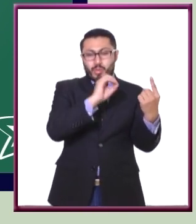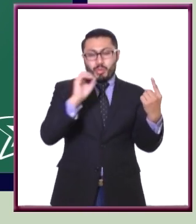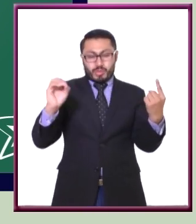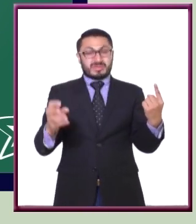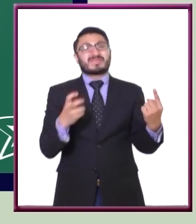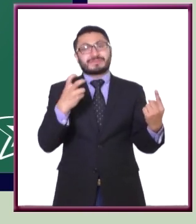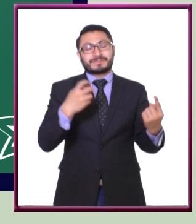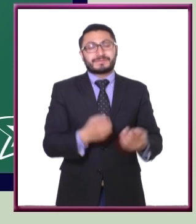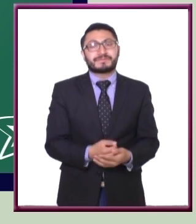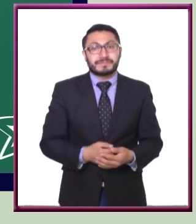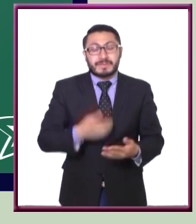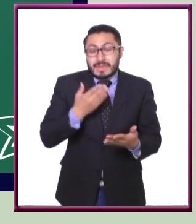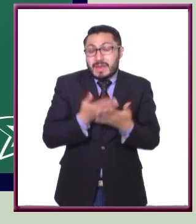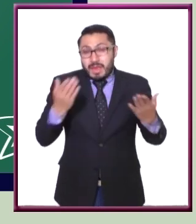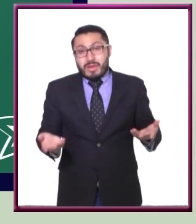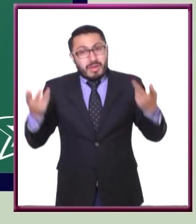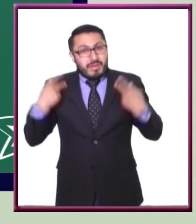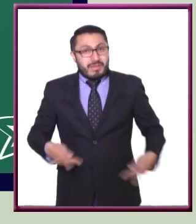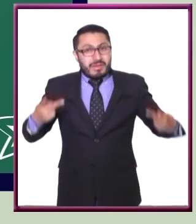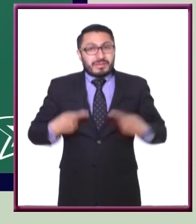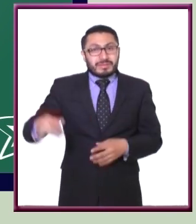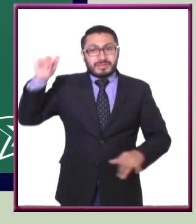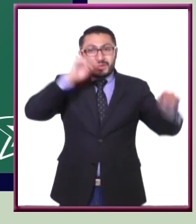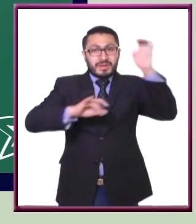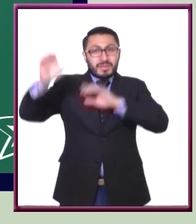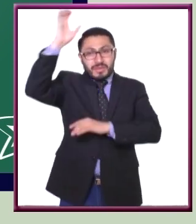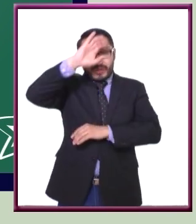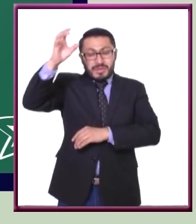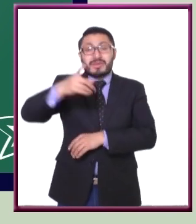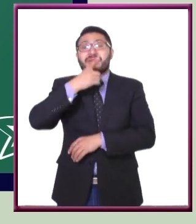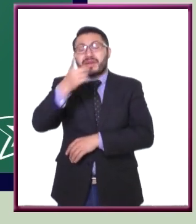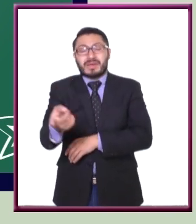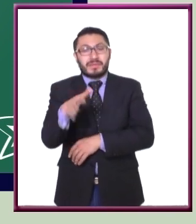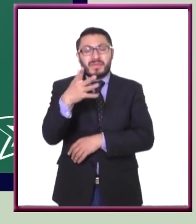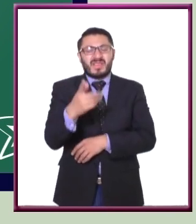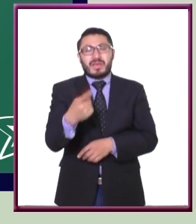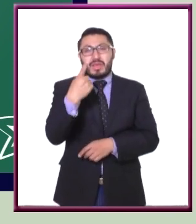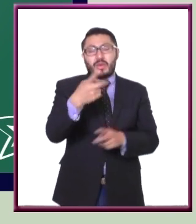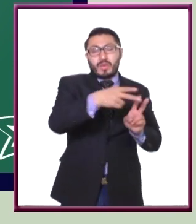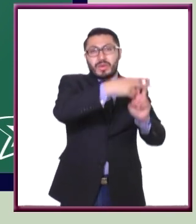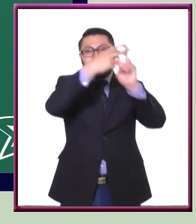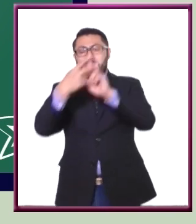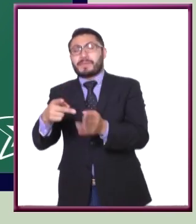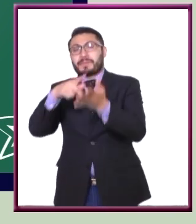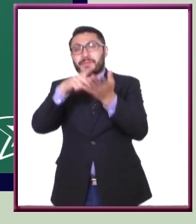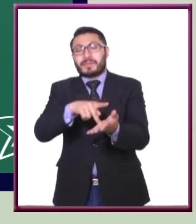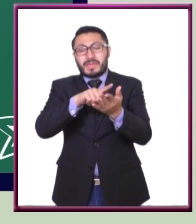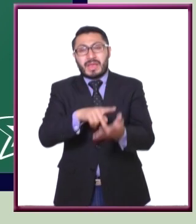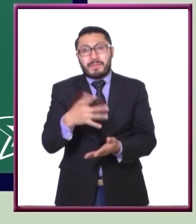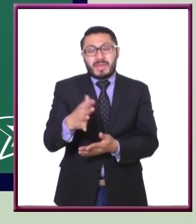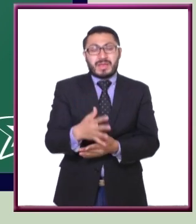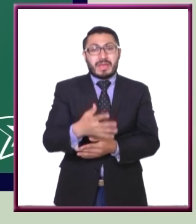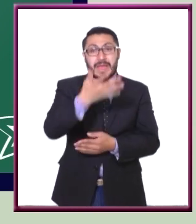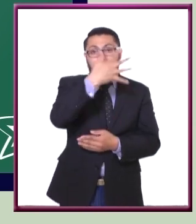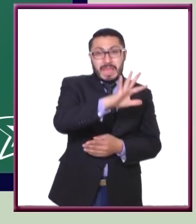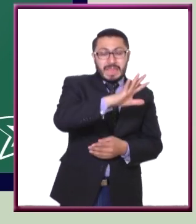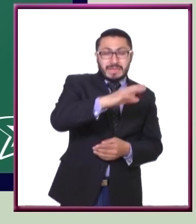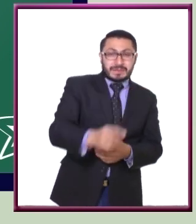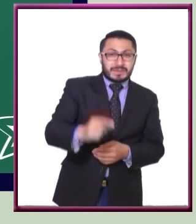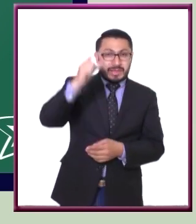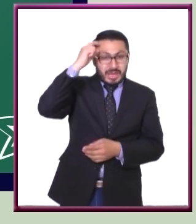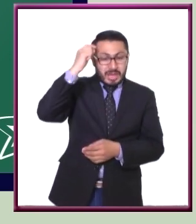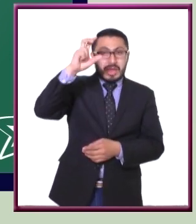ceros. Ahora, los científicos han considerado que en promedio cada estrella puede pesar alrededor de 10 a